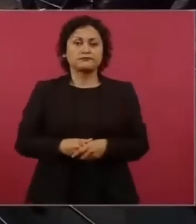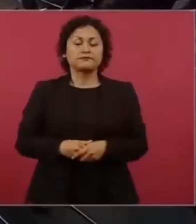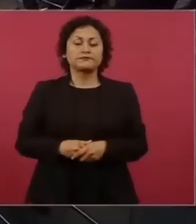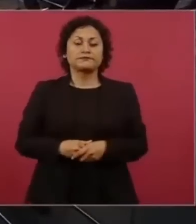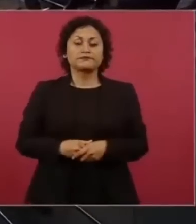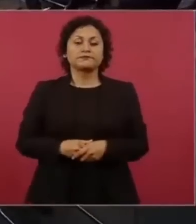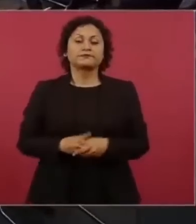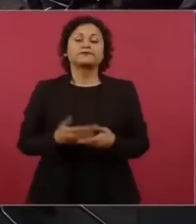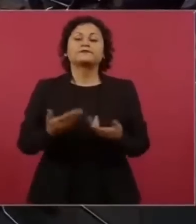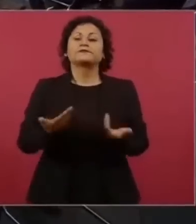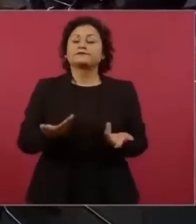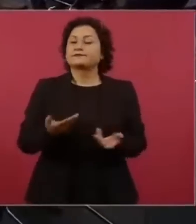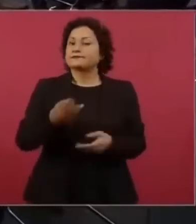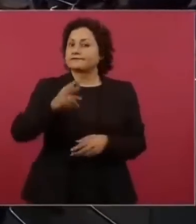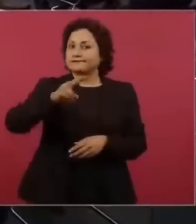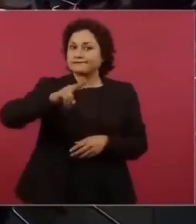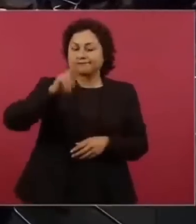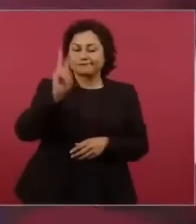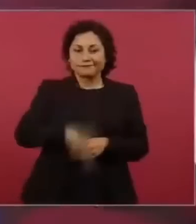Es más,